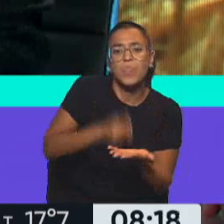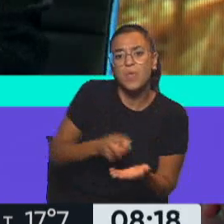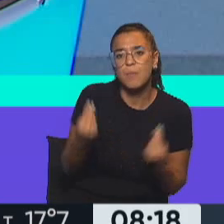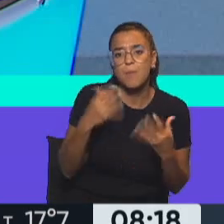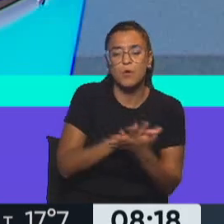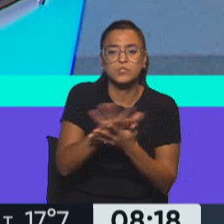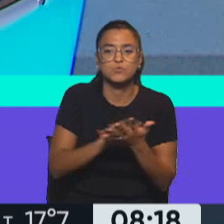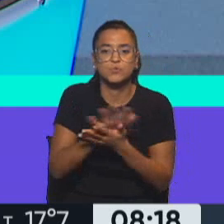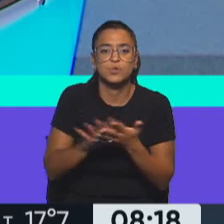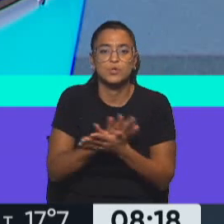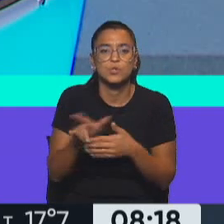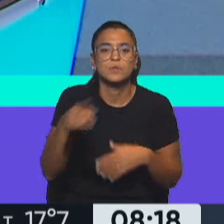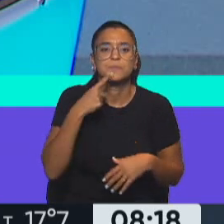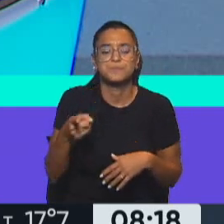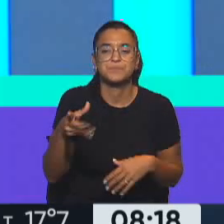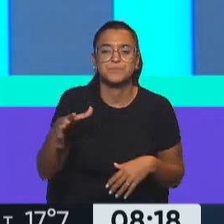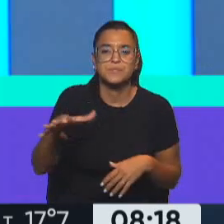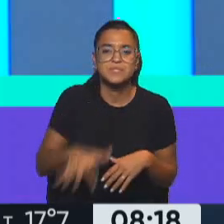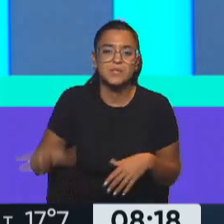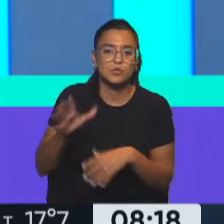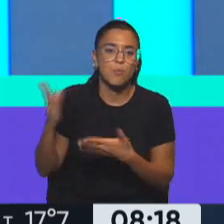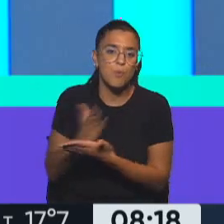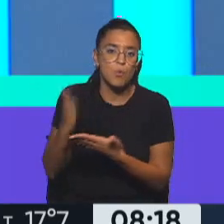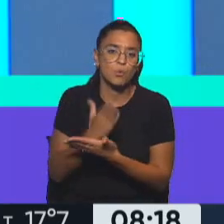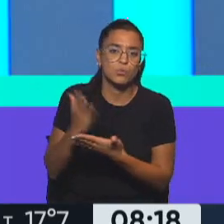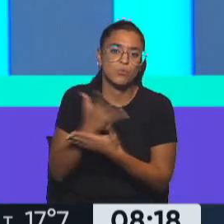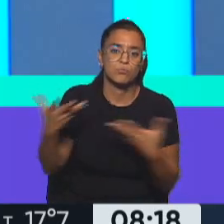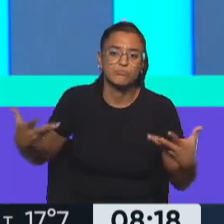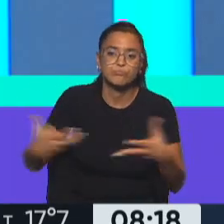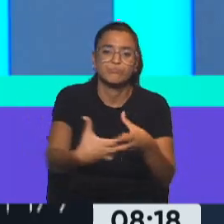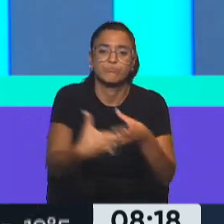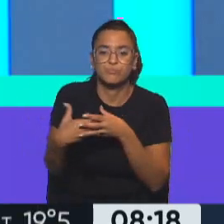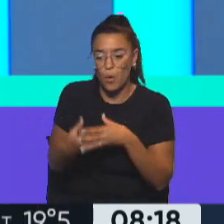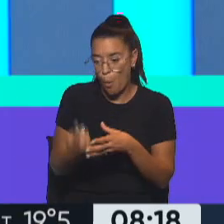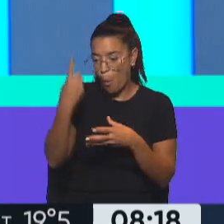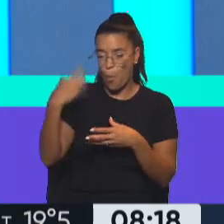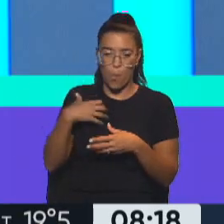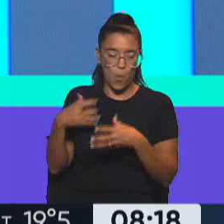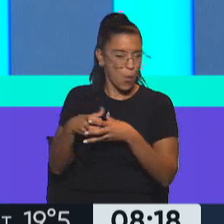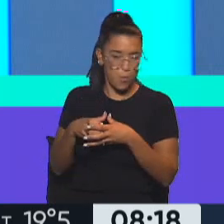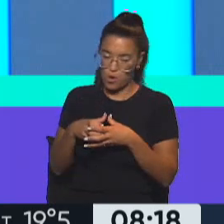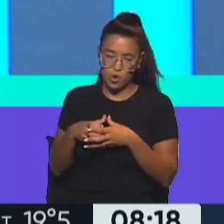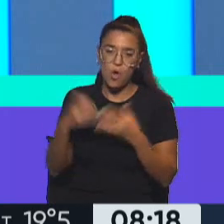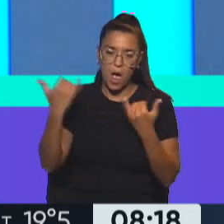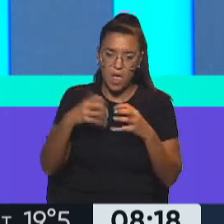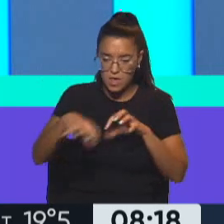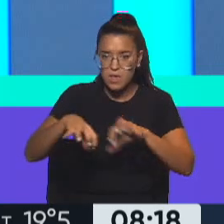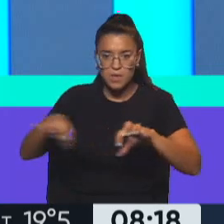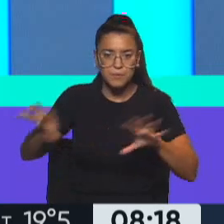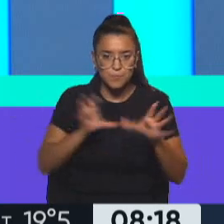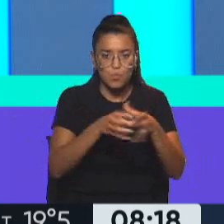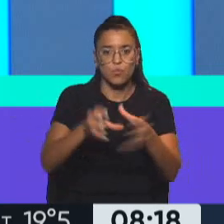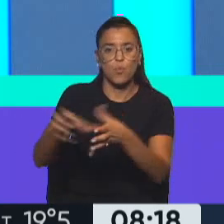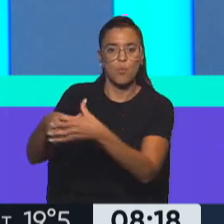solución? A ver, el sector de productores primarios no está tan concentrado, ¿sí? De hecho,